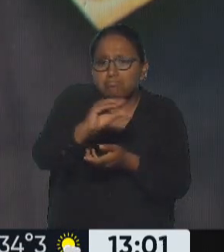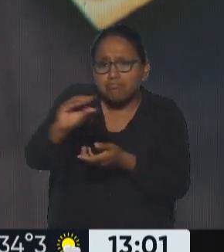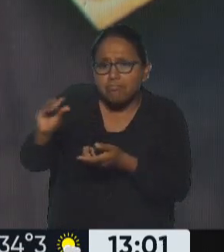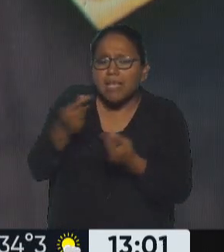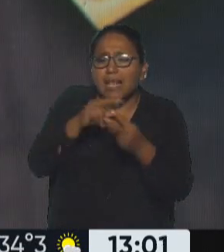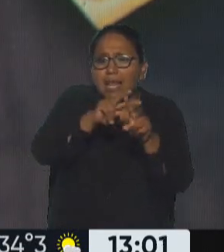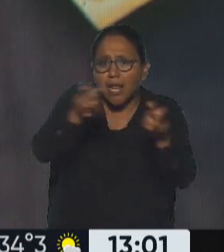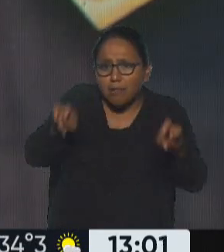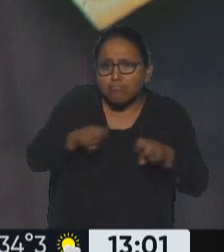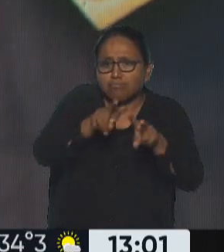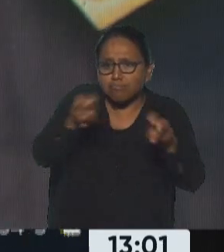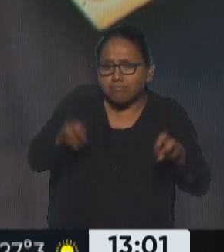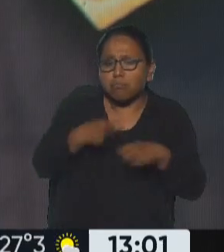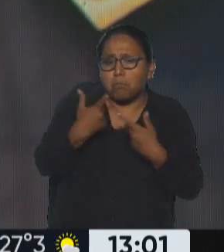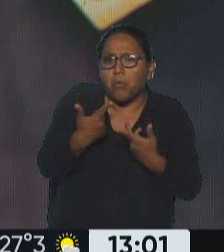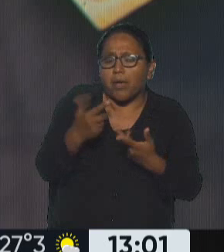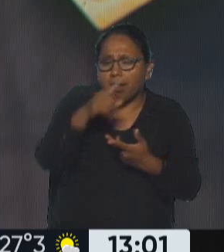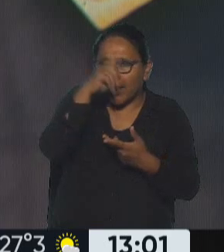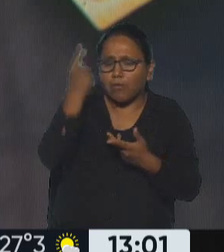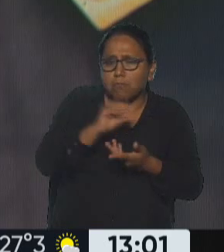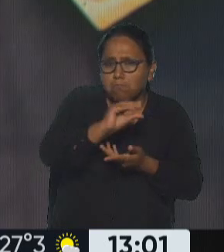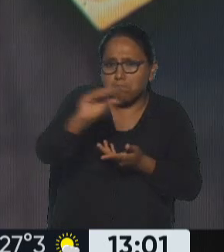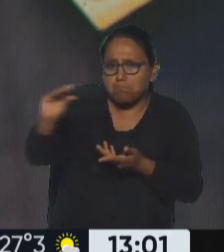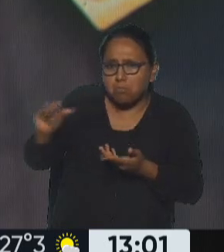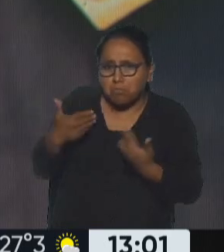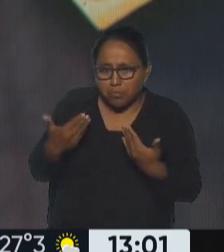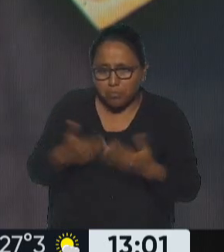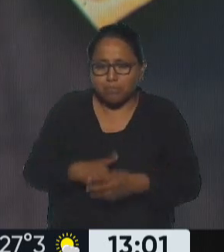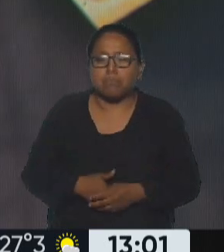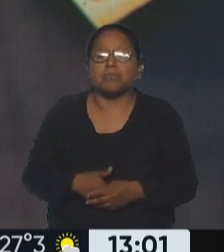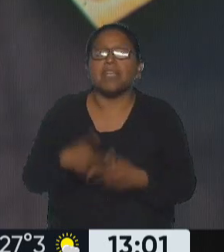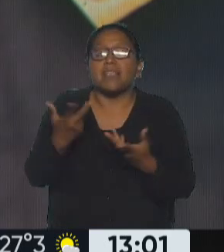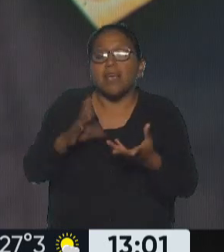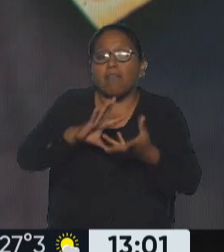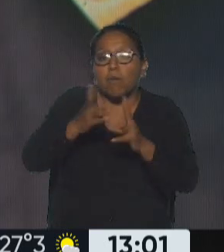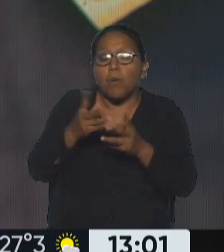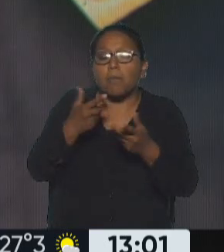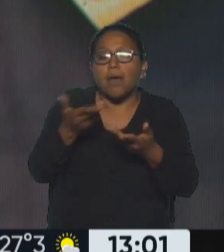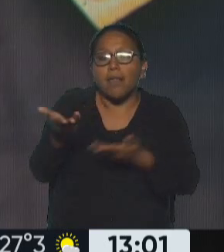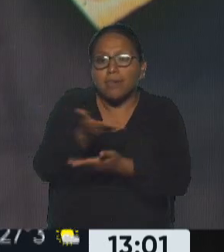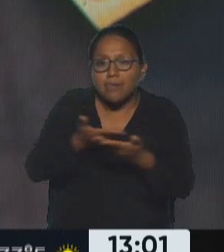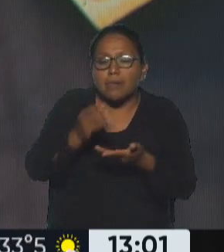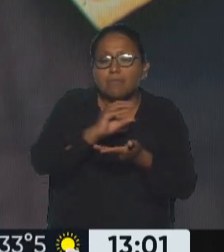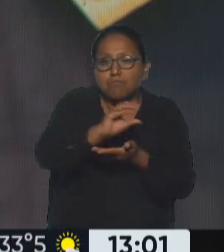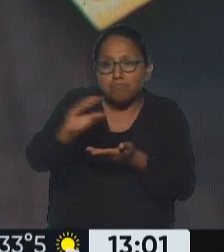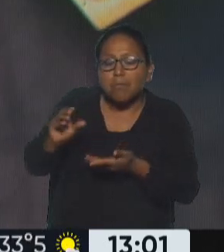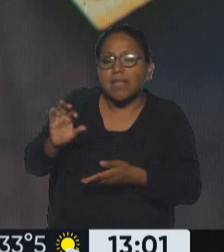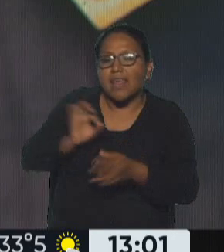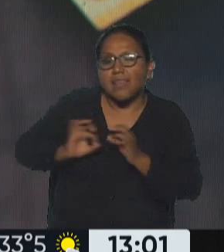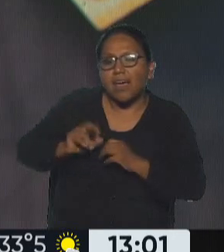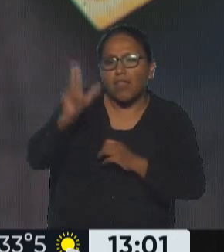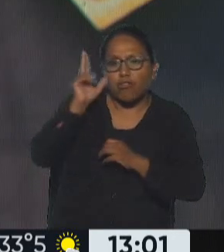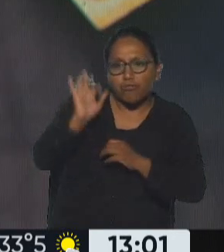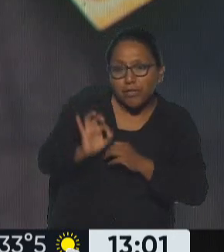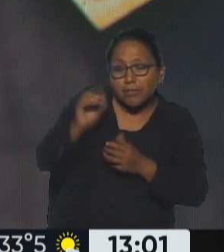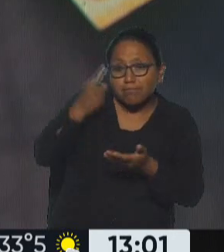de los recursos que se recaudan a nivel nacional esa coparticipación Federal de impuestos definida por la década de los 80